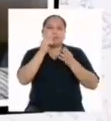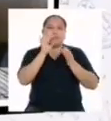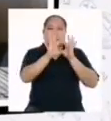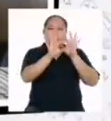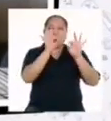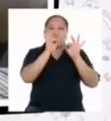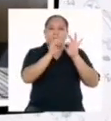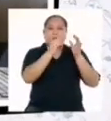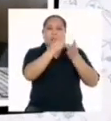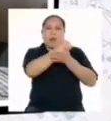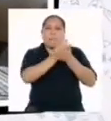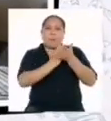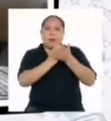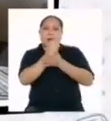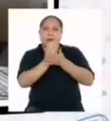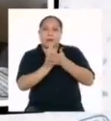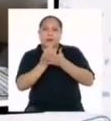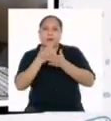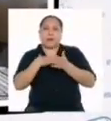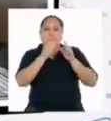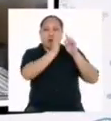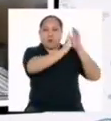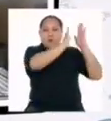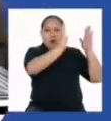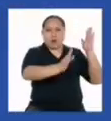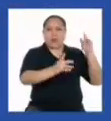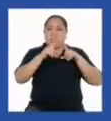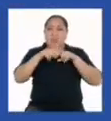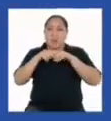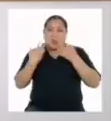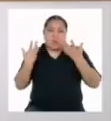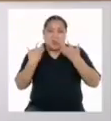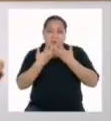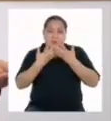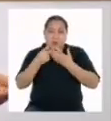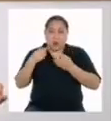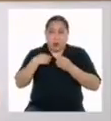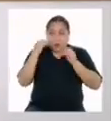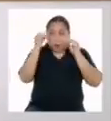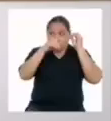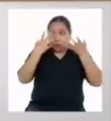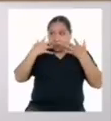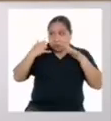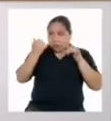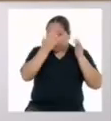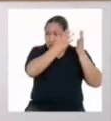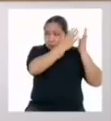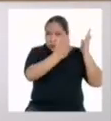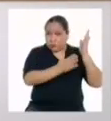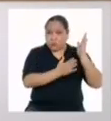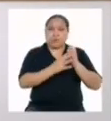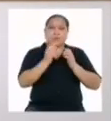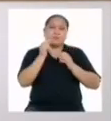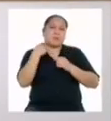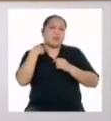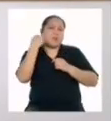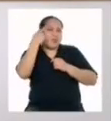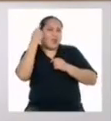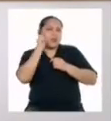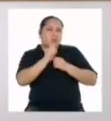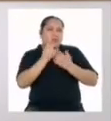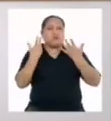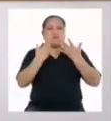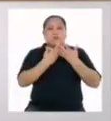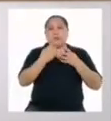mural? ¿Tiene que ver con las actividades que voy a plantear? Hacerlo por actividades es una posibilidad, pero